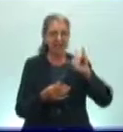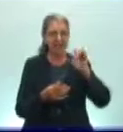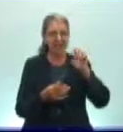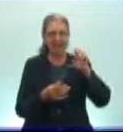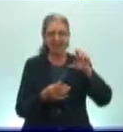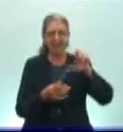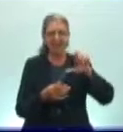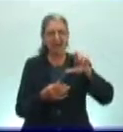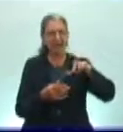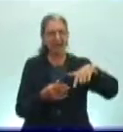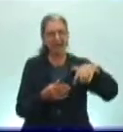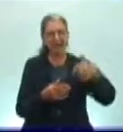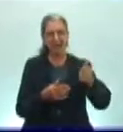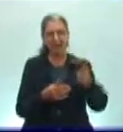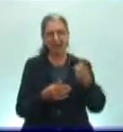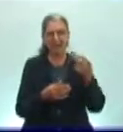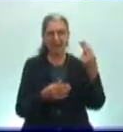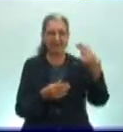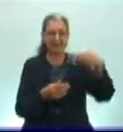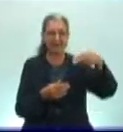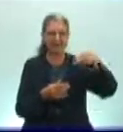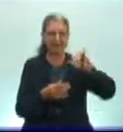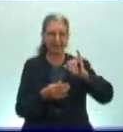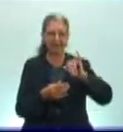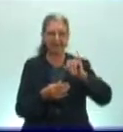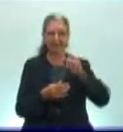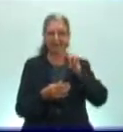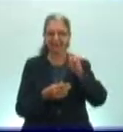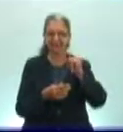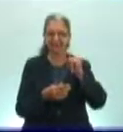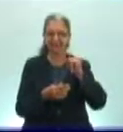y se aproxima a